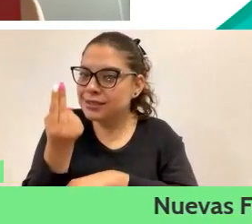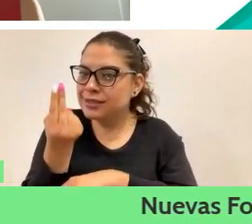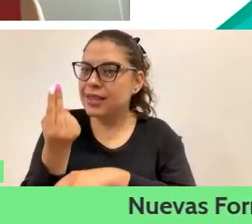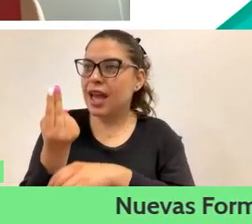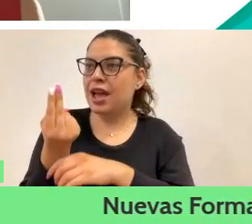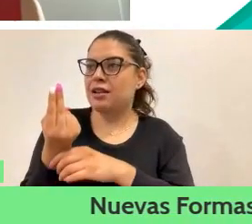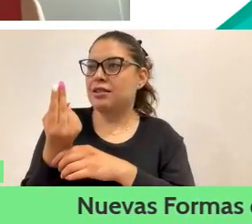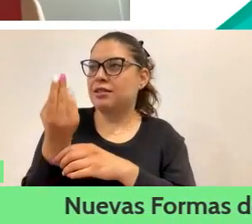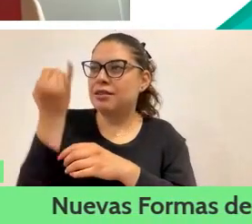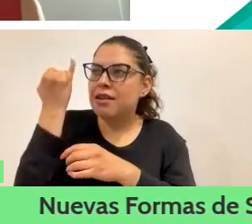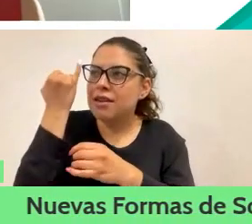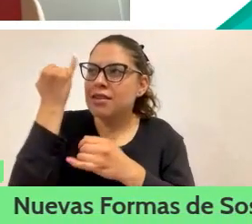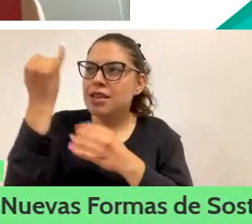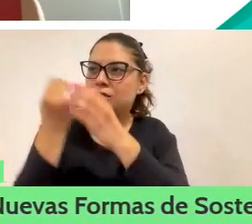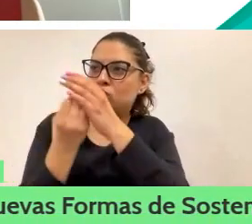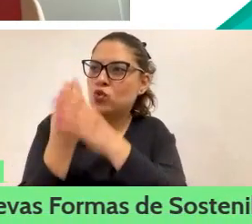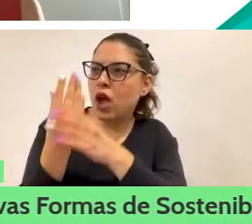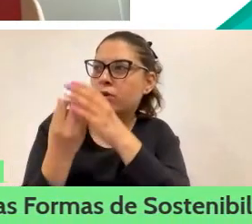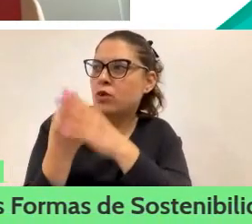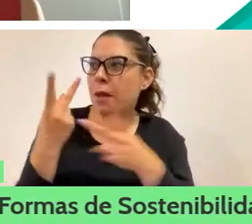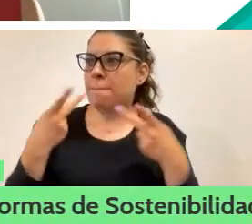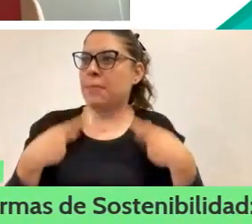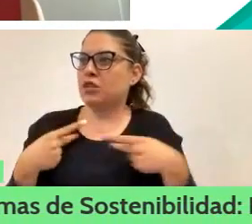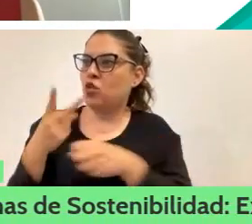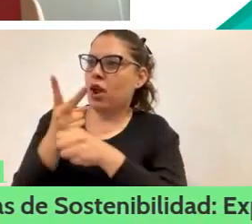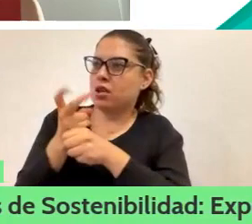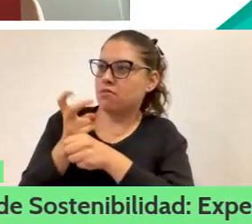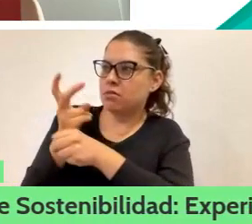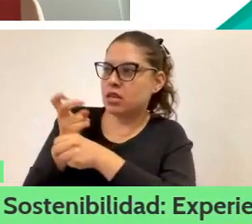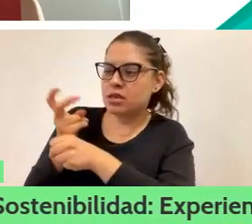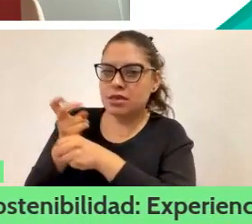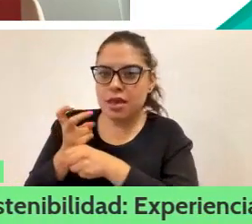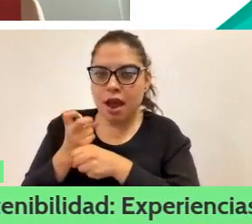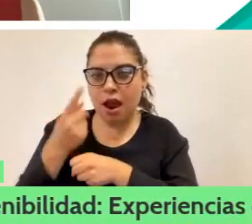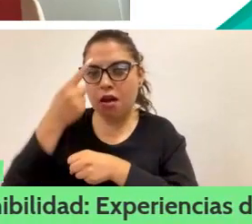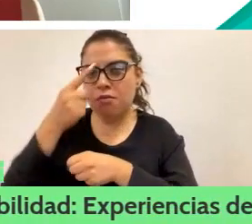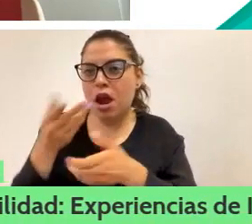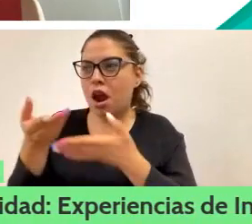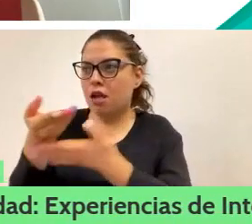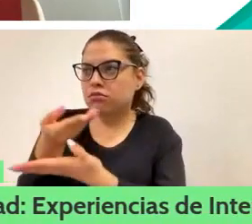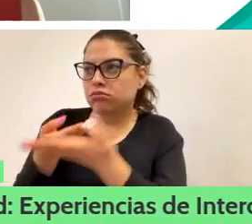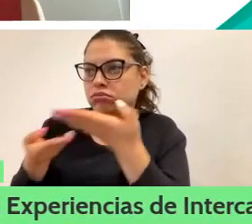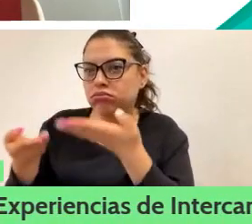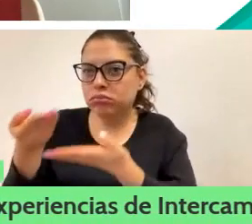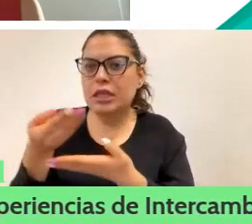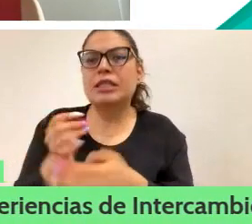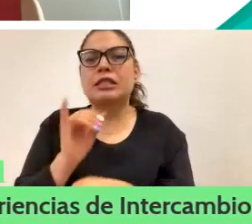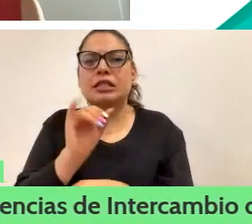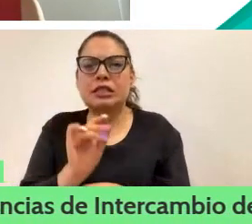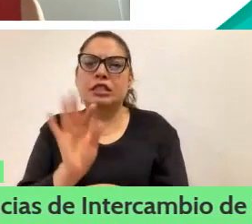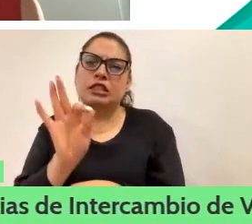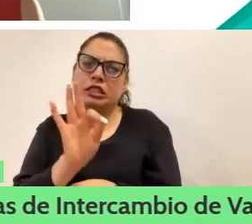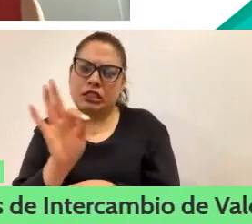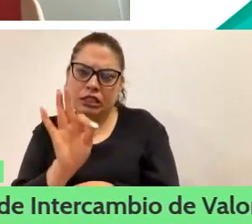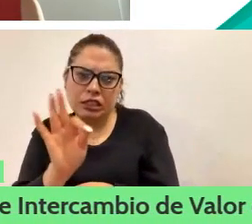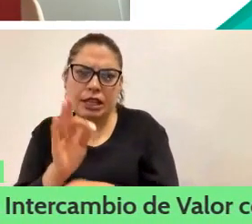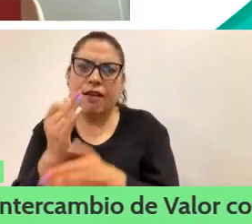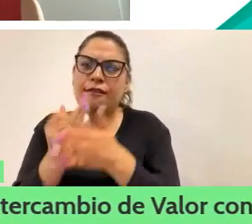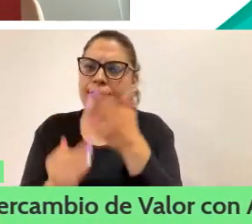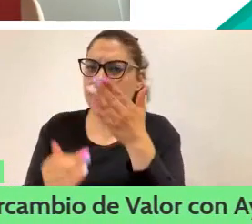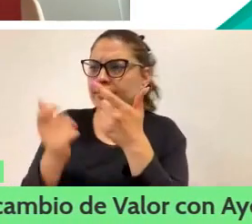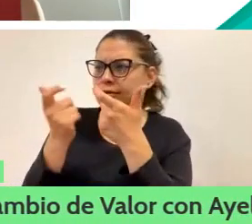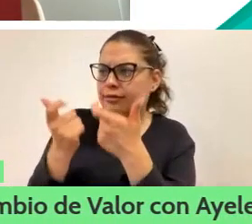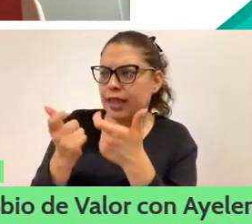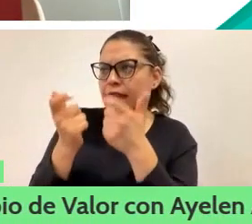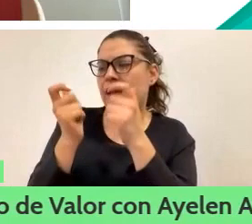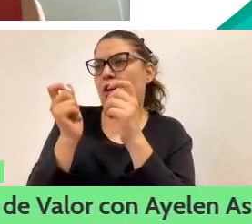a la ciudadanía, involucrar a las personas en tu proyecto también. Y esto, a veces sí que obviamente faltan recursos, no todas las organizaciones los pueden tener,